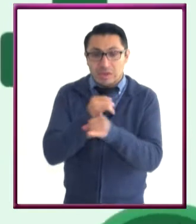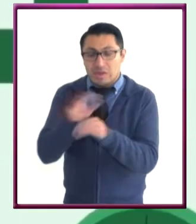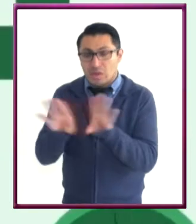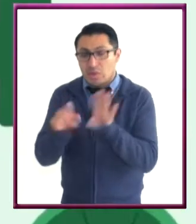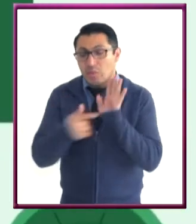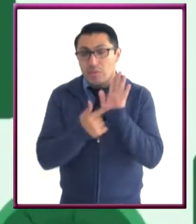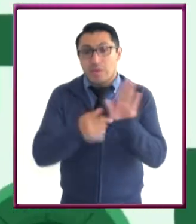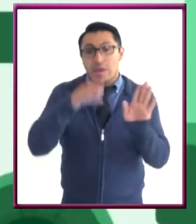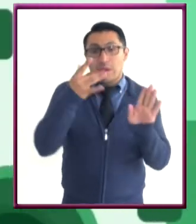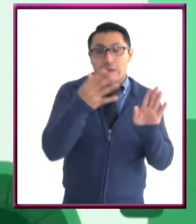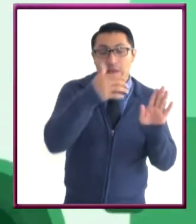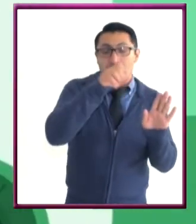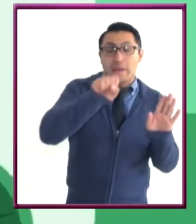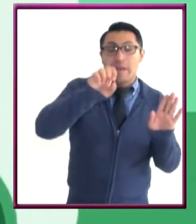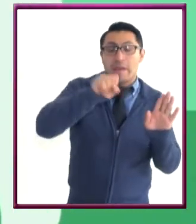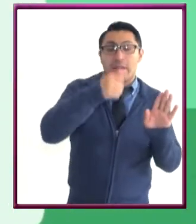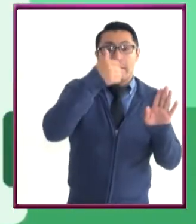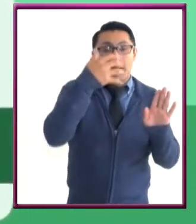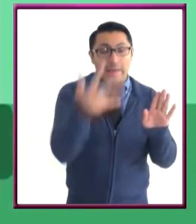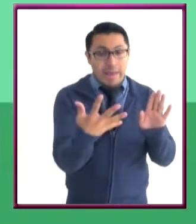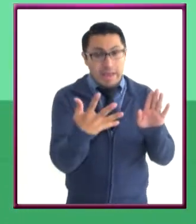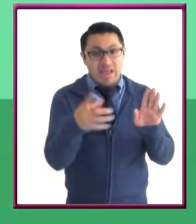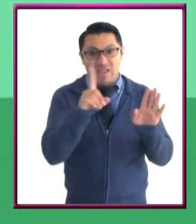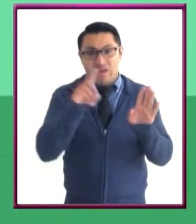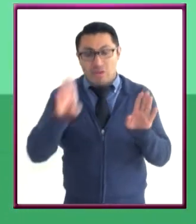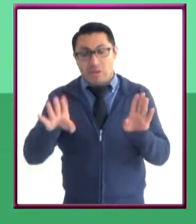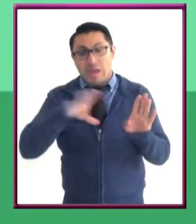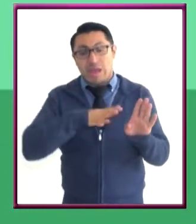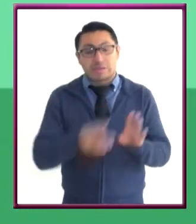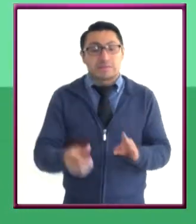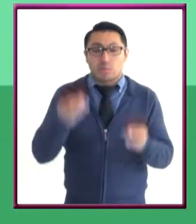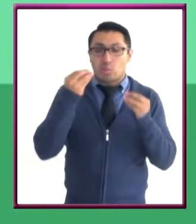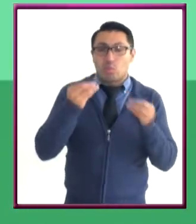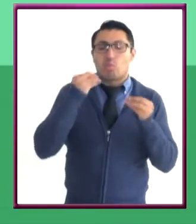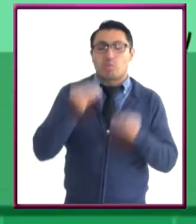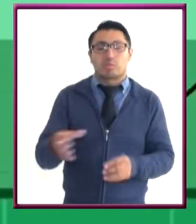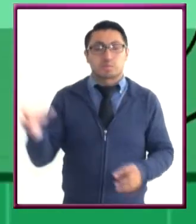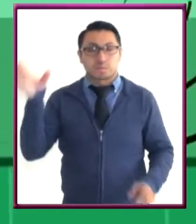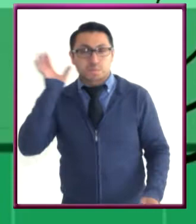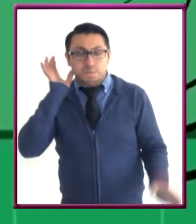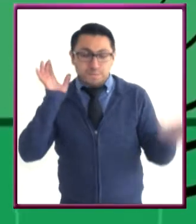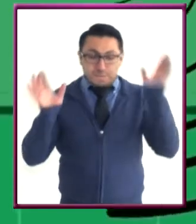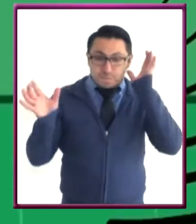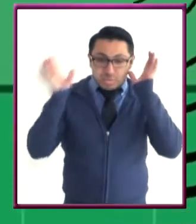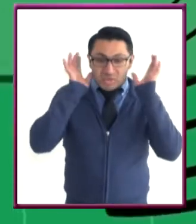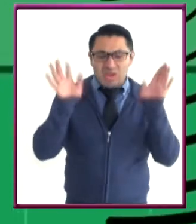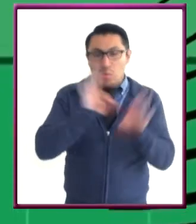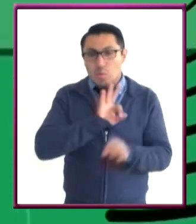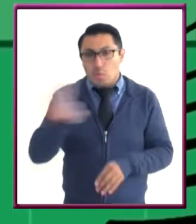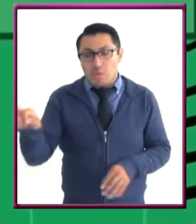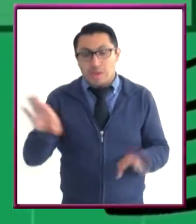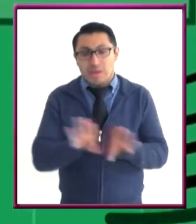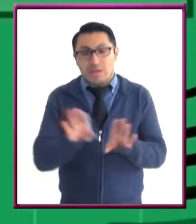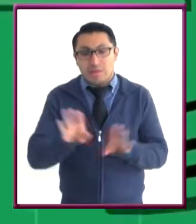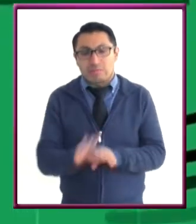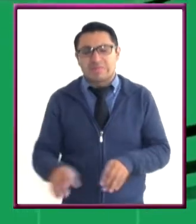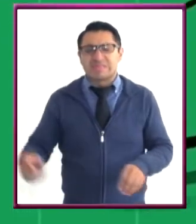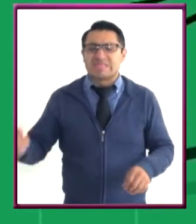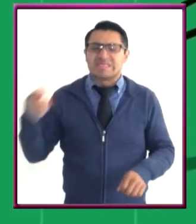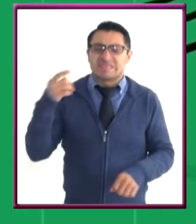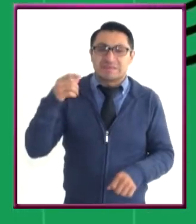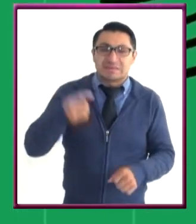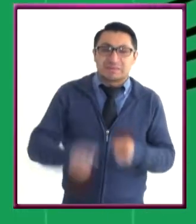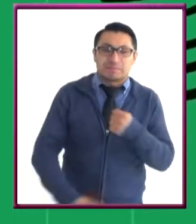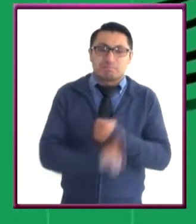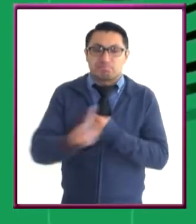que a partir de los 65 decibeles, la exposición constante puede producir en las personas un incremento en la presión